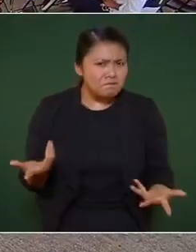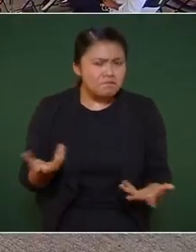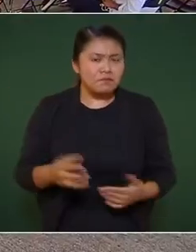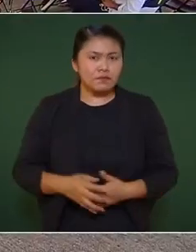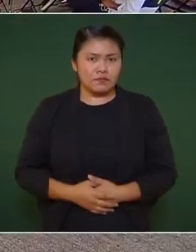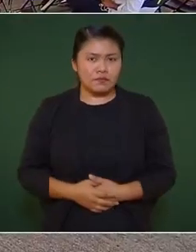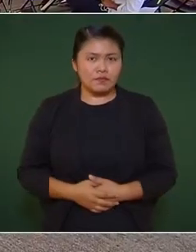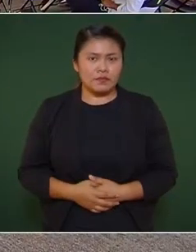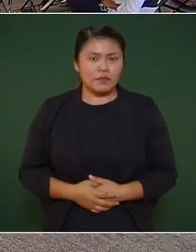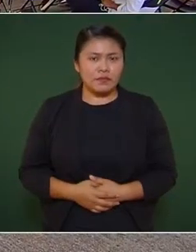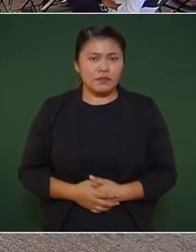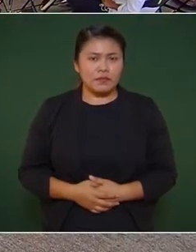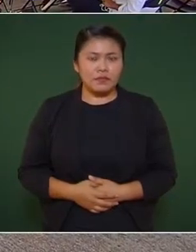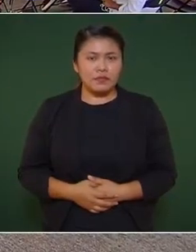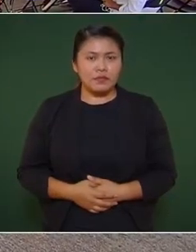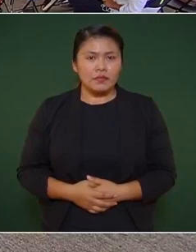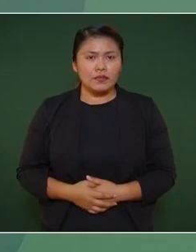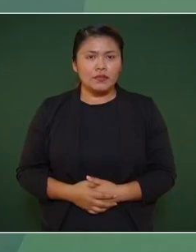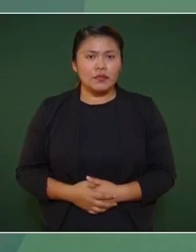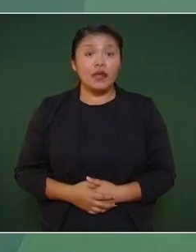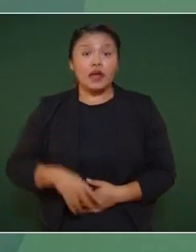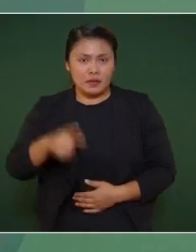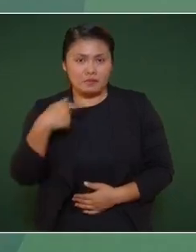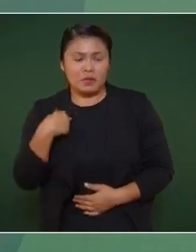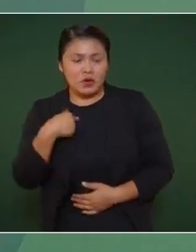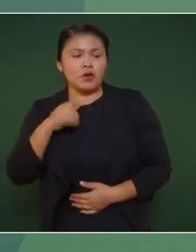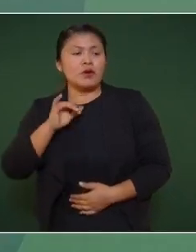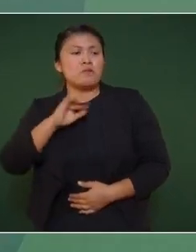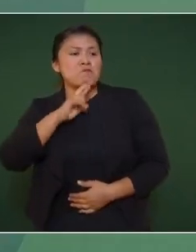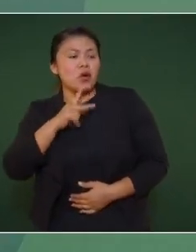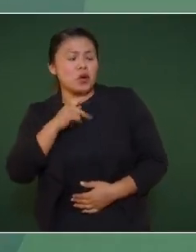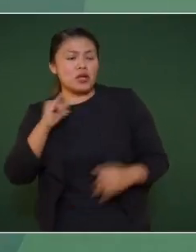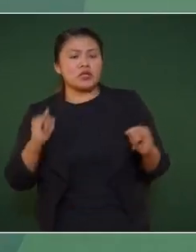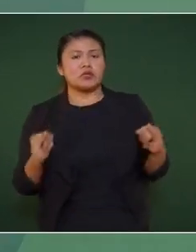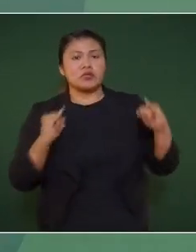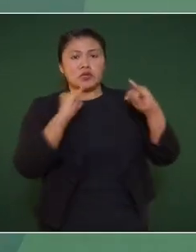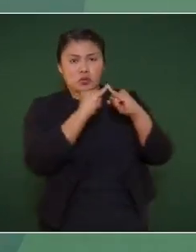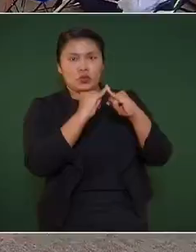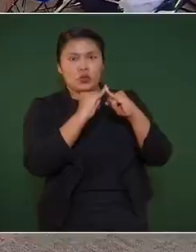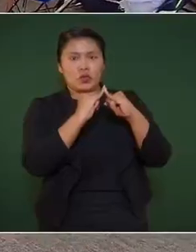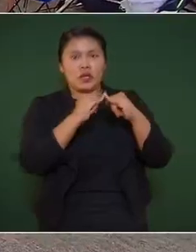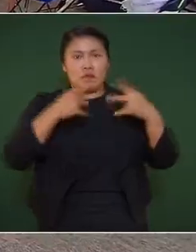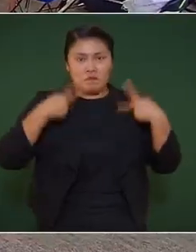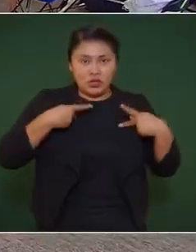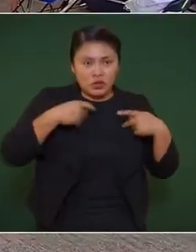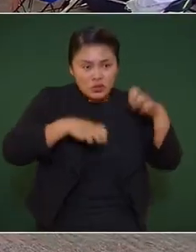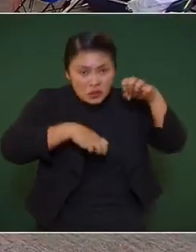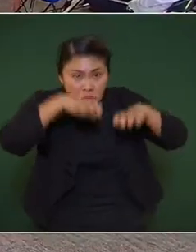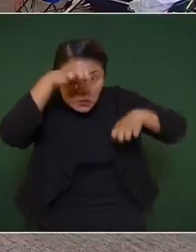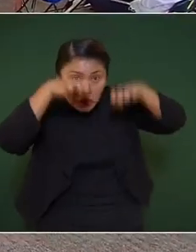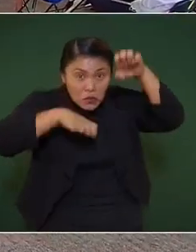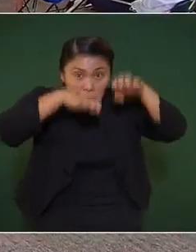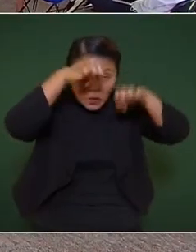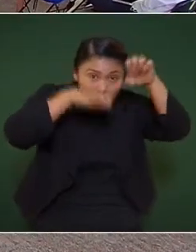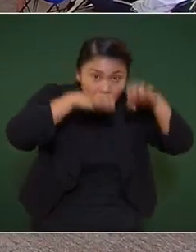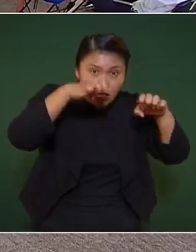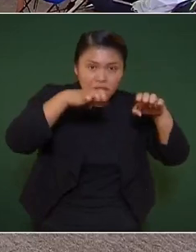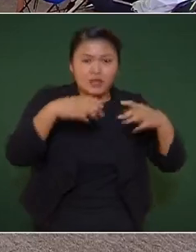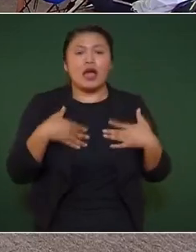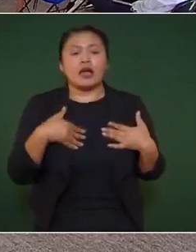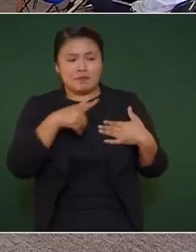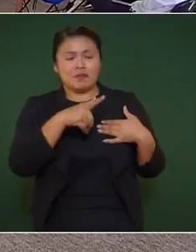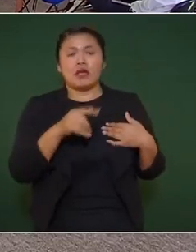Constituir el Instituto para el Adulto Mayor, el Instituto para la Persona con